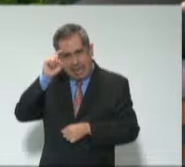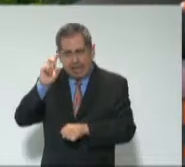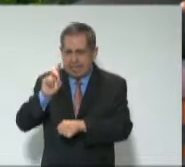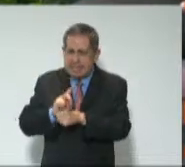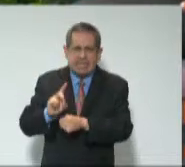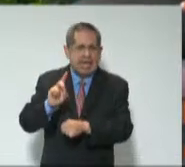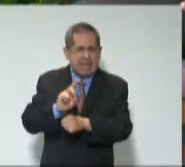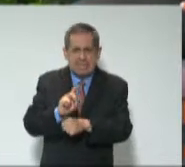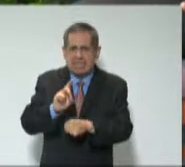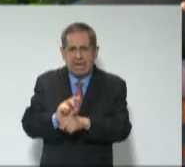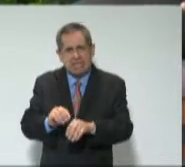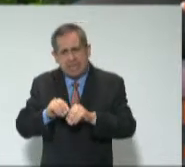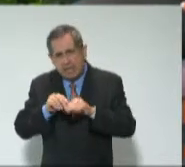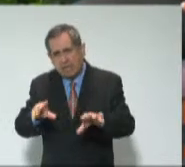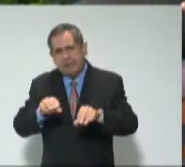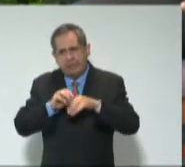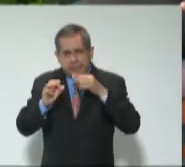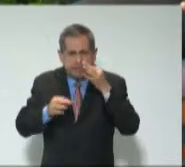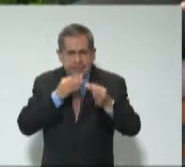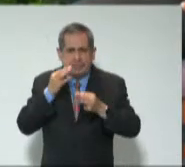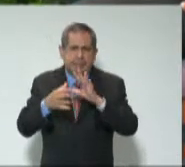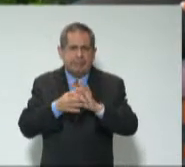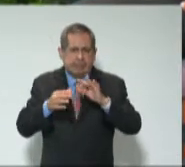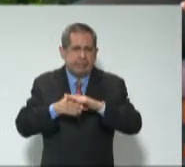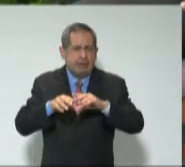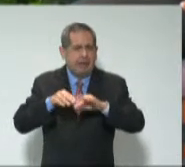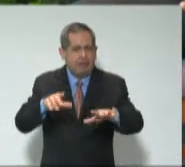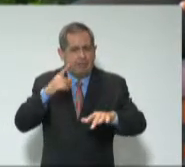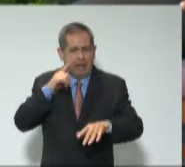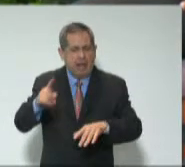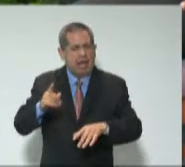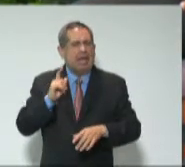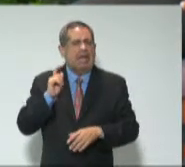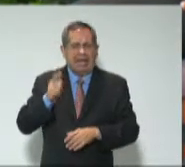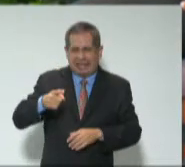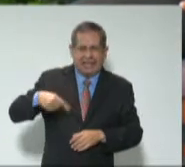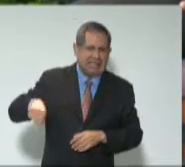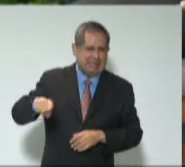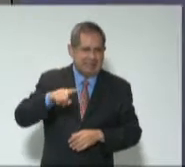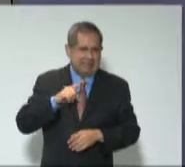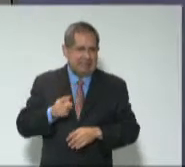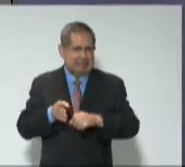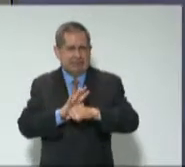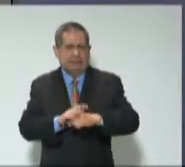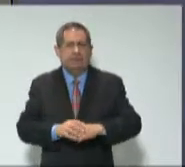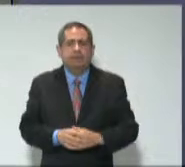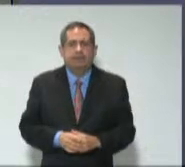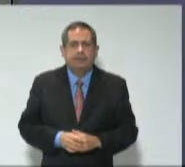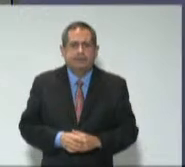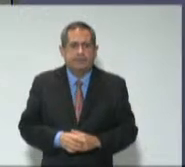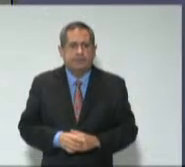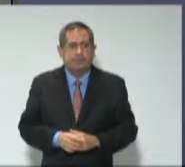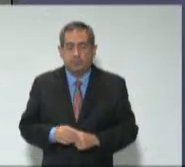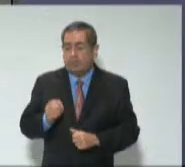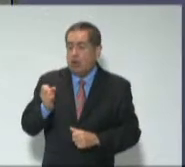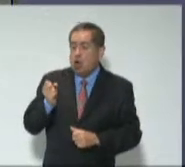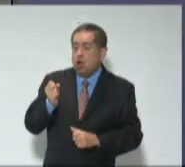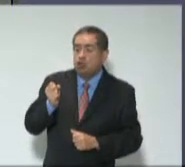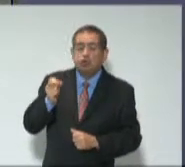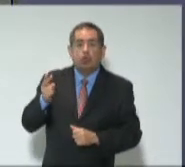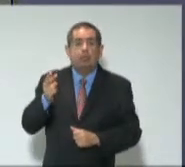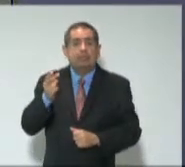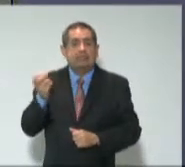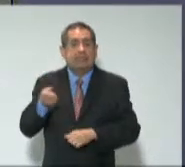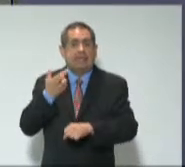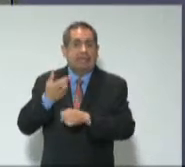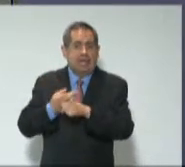información sobre la pandemia eh este subsecretario el Dr López